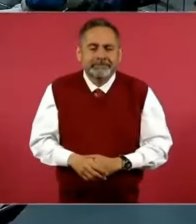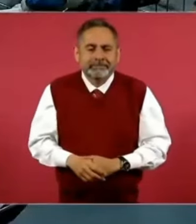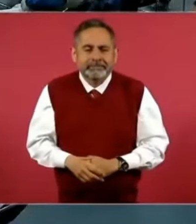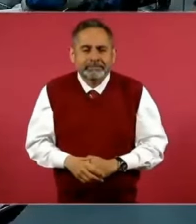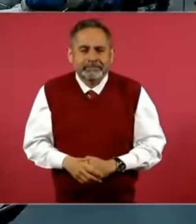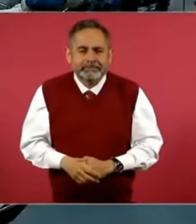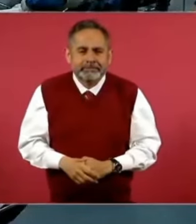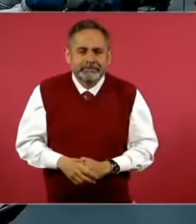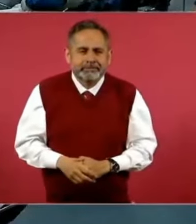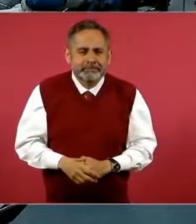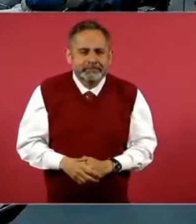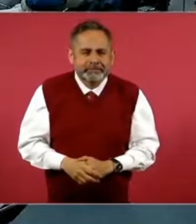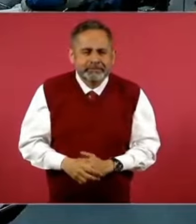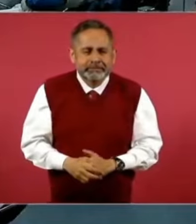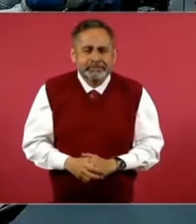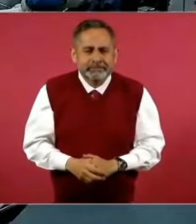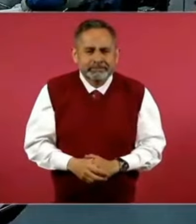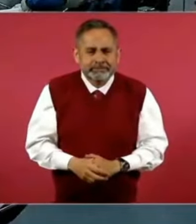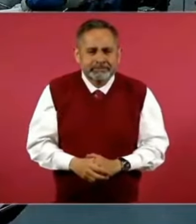para lo de las elecciones